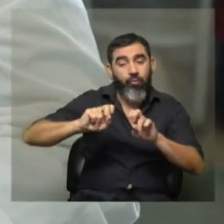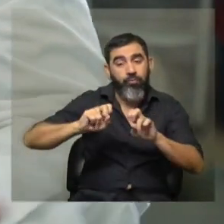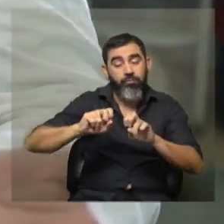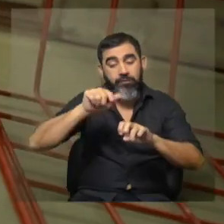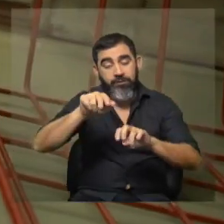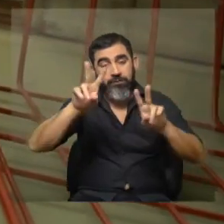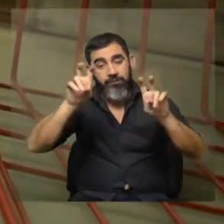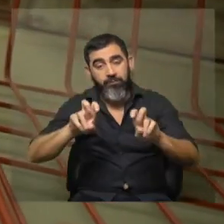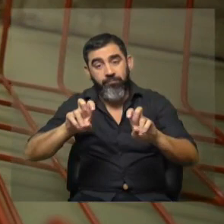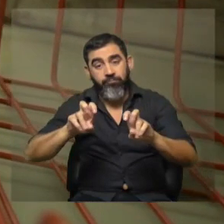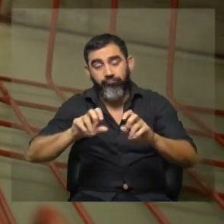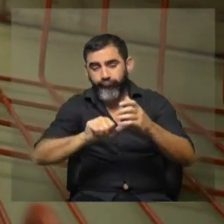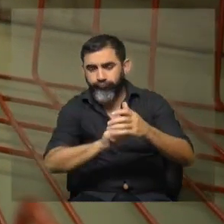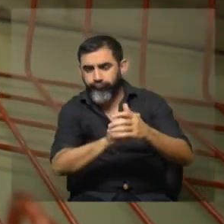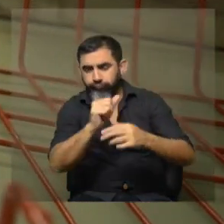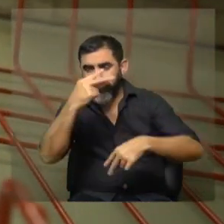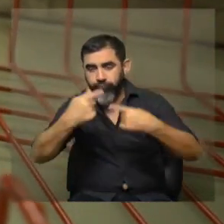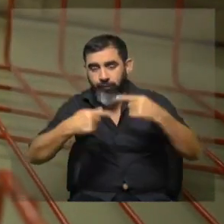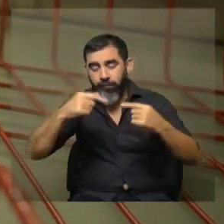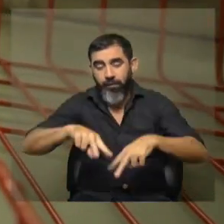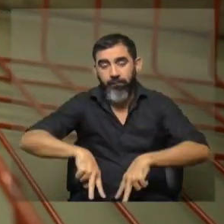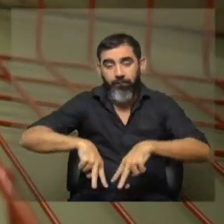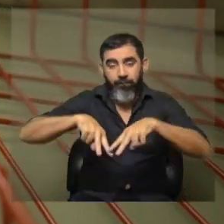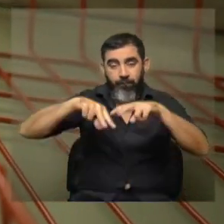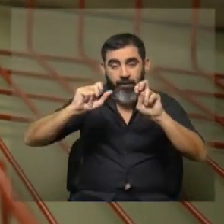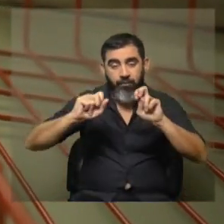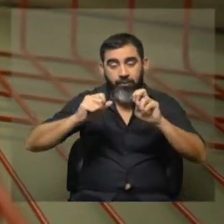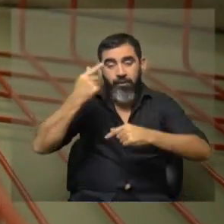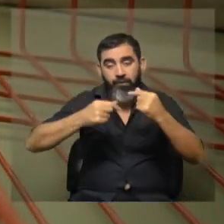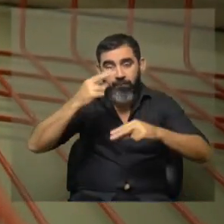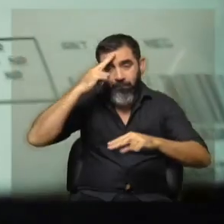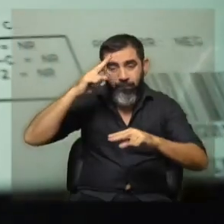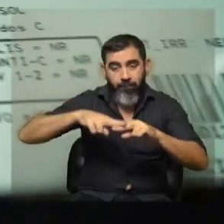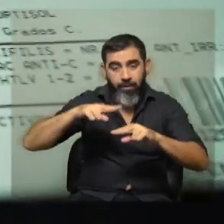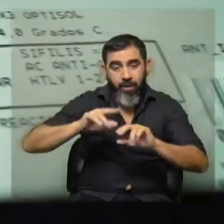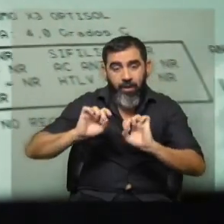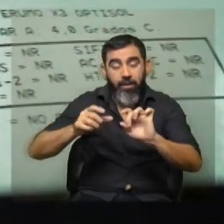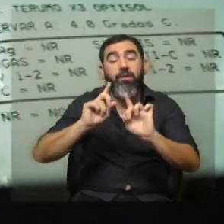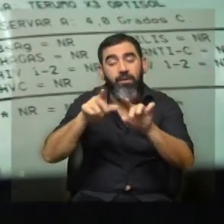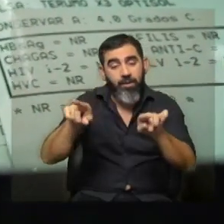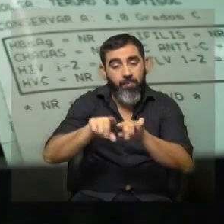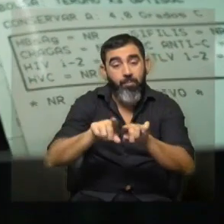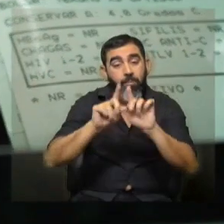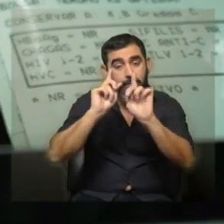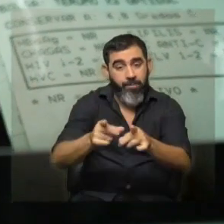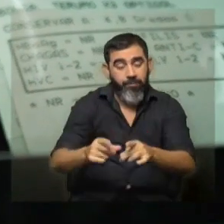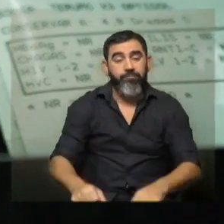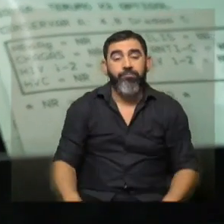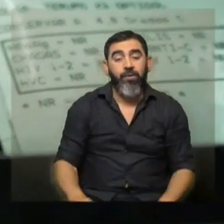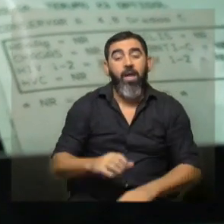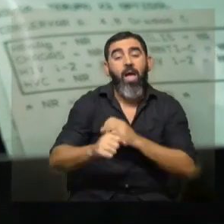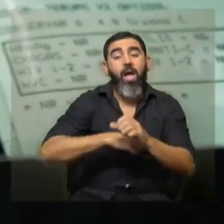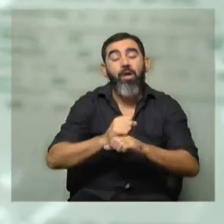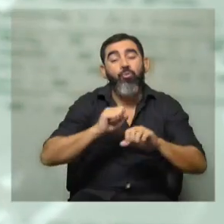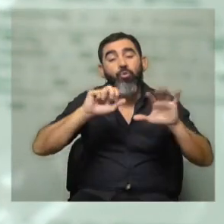serológico. O sea, se hace todo una pesquisa de distintas enfermedades transmisibles, entre ellas de enfermedad de Chagas, y desde el